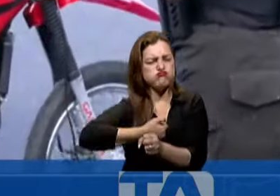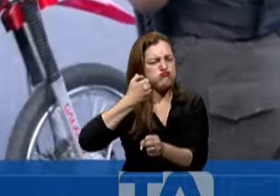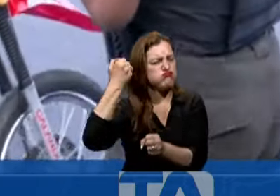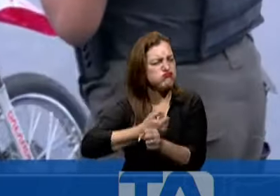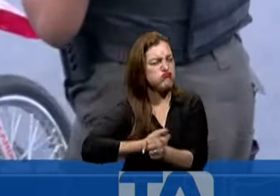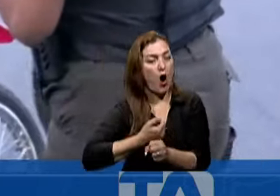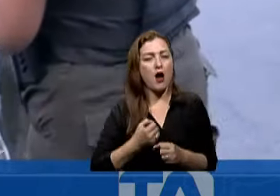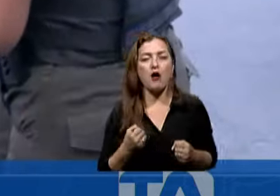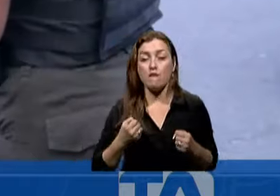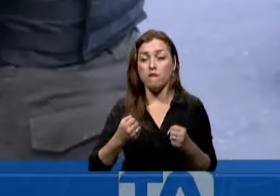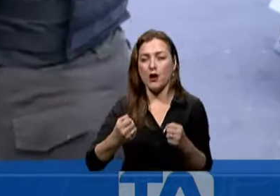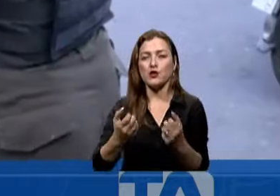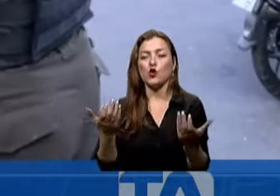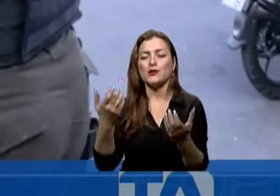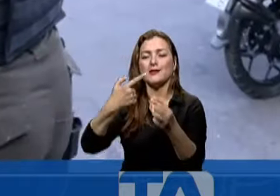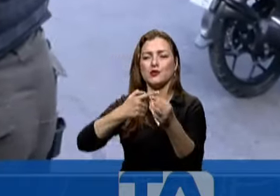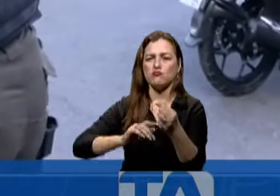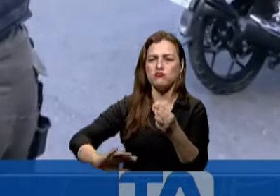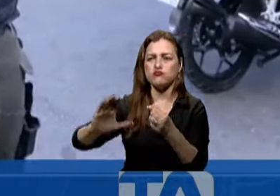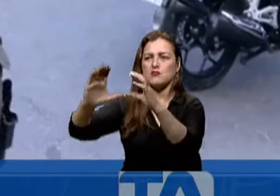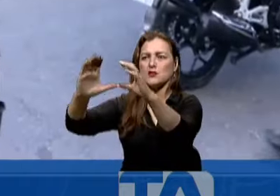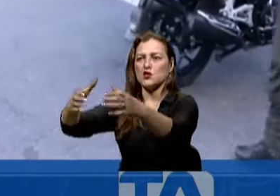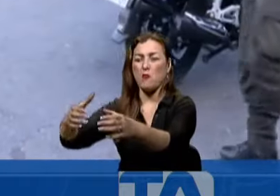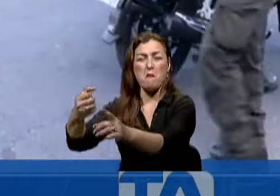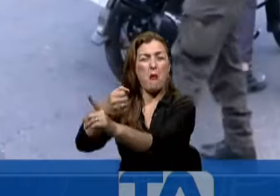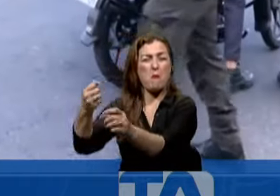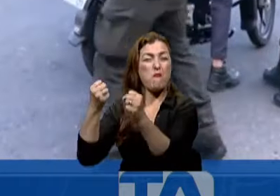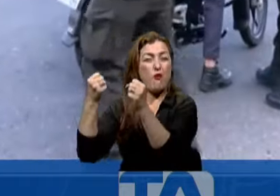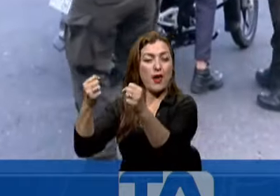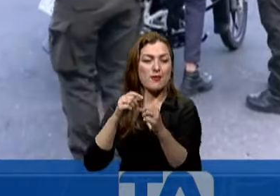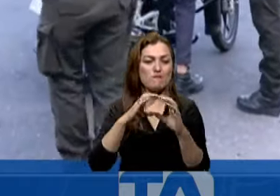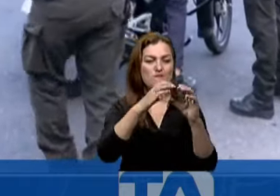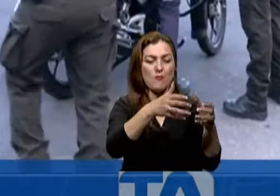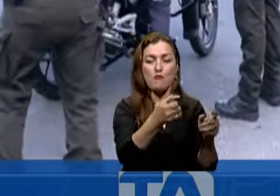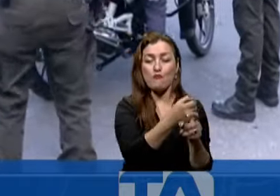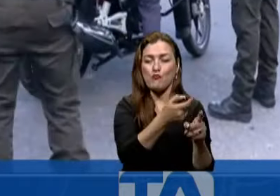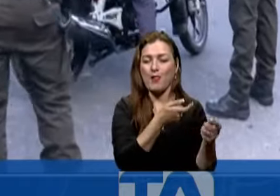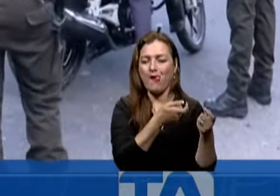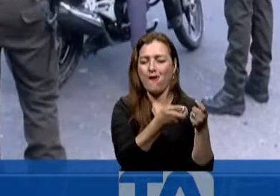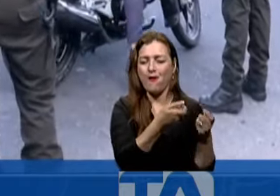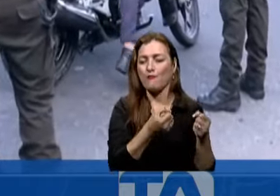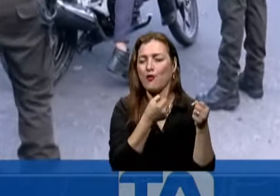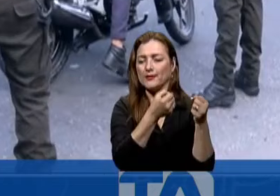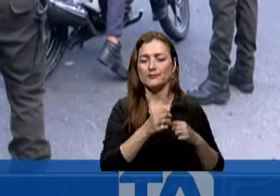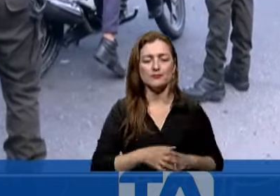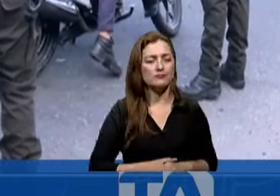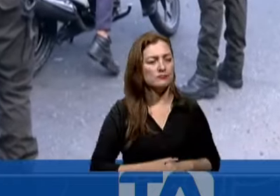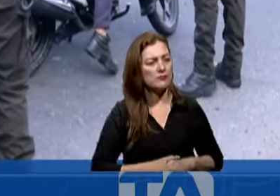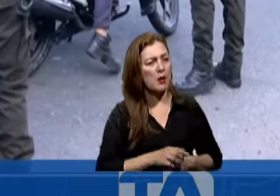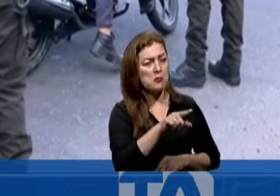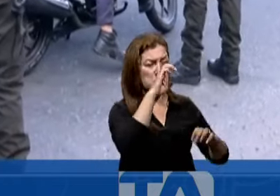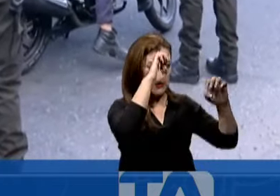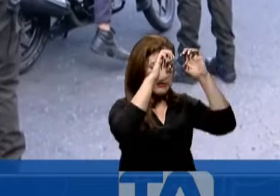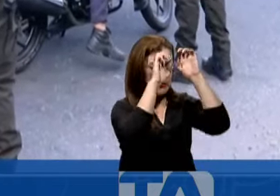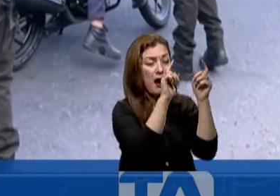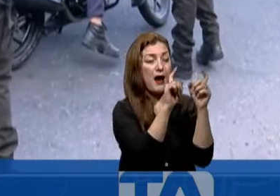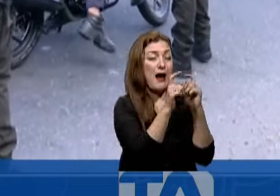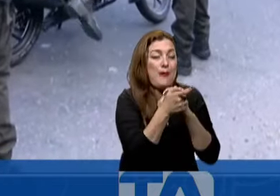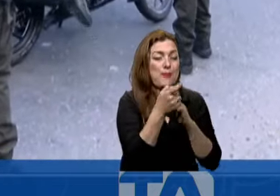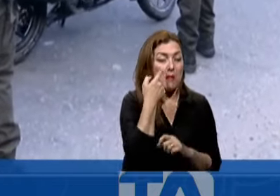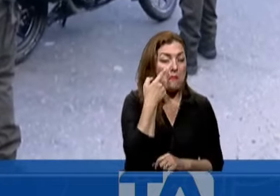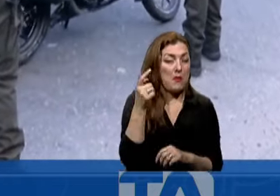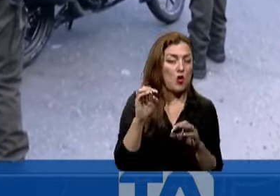en todos los puntos críticos de la ciudad. Hablábamos también que ustedes operan y más bien cambian las estrategias dependiendo del comportamiento